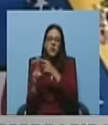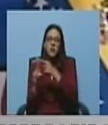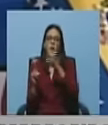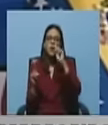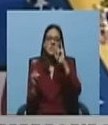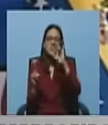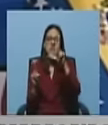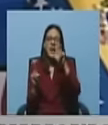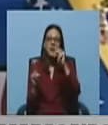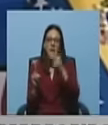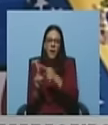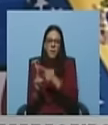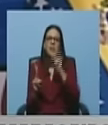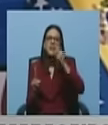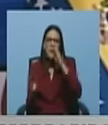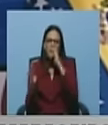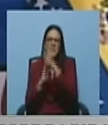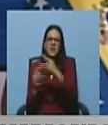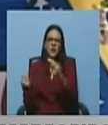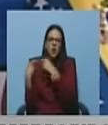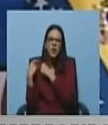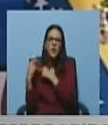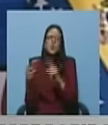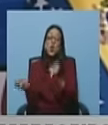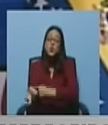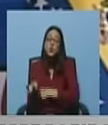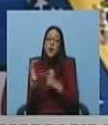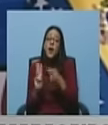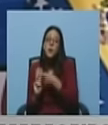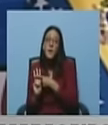Silva, señala directamente a su hermano,